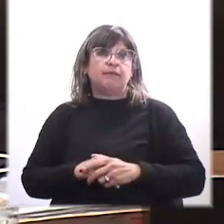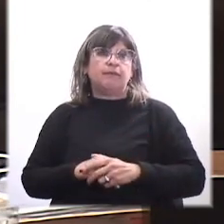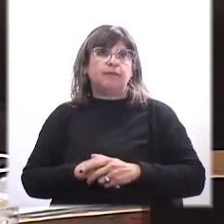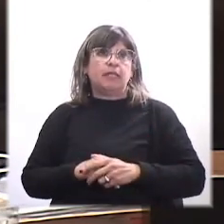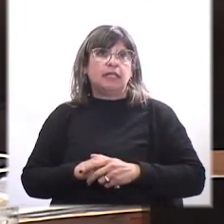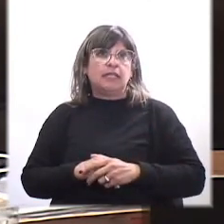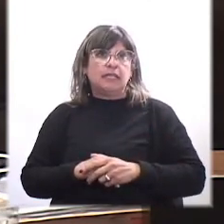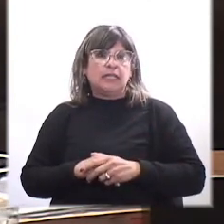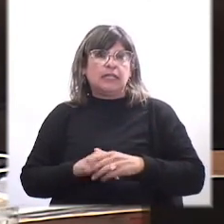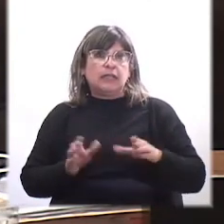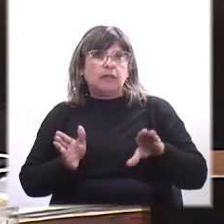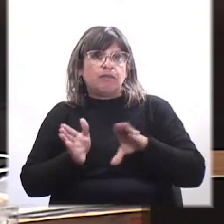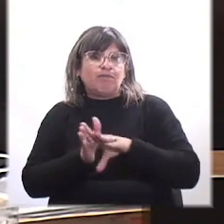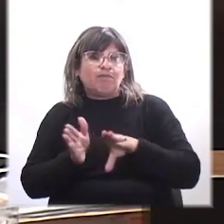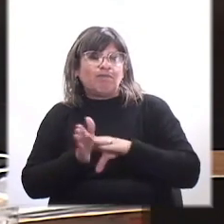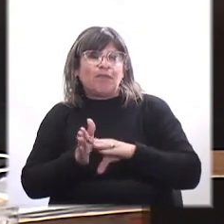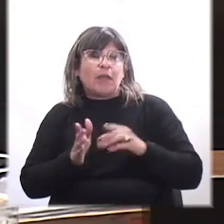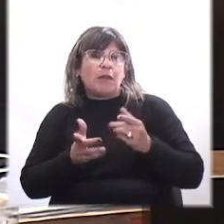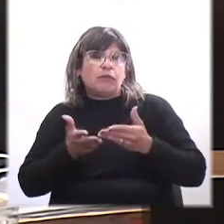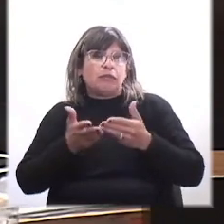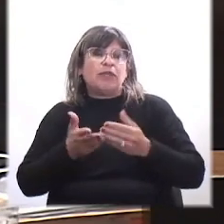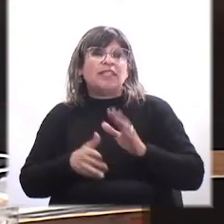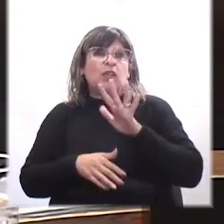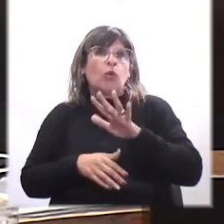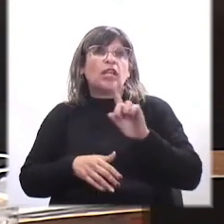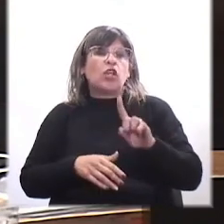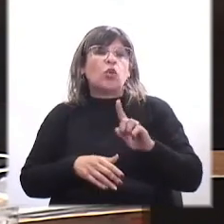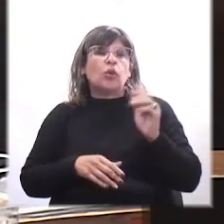Un dragado de 51 millones de dólares,